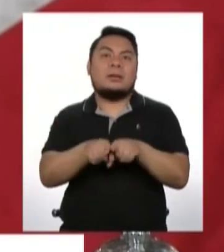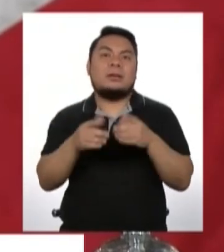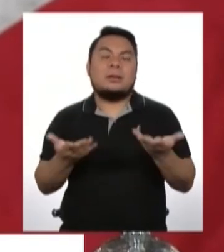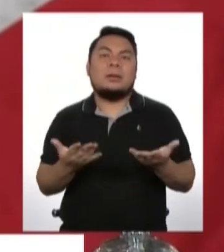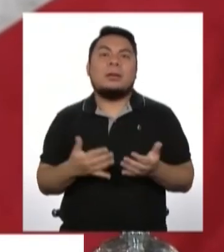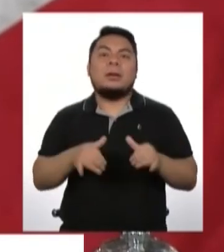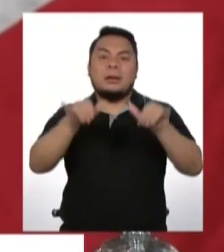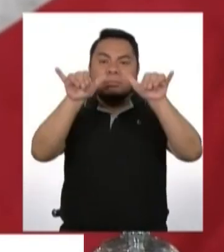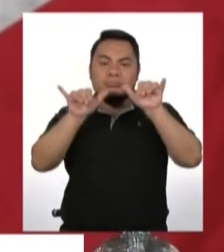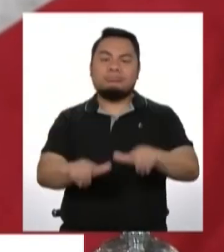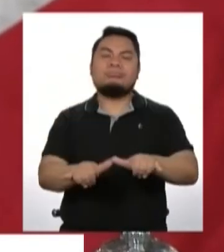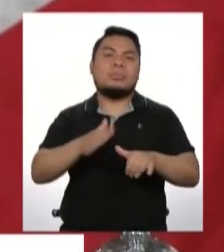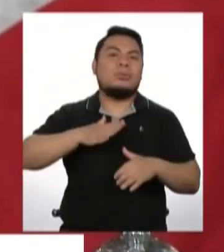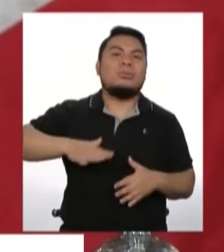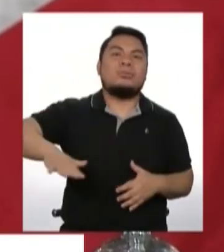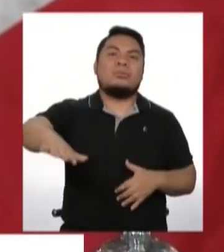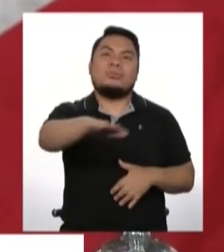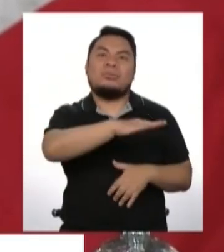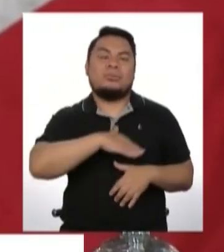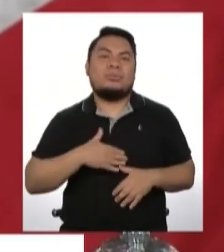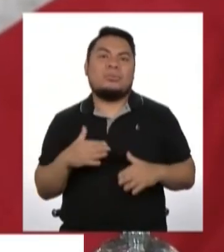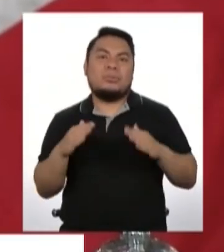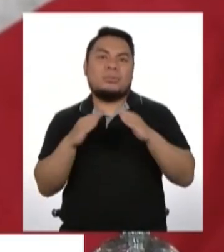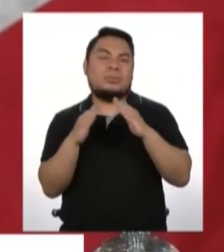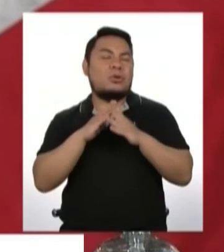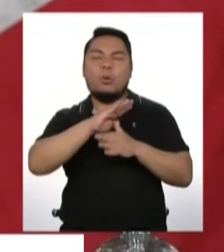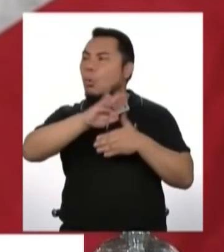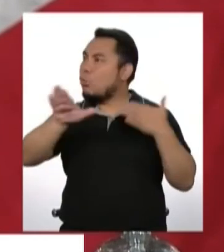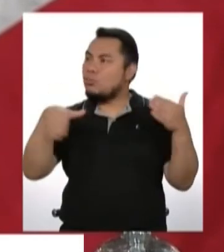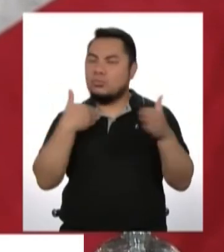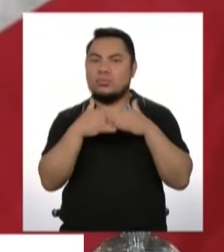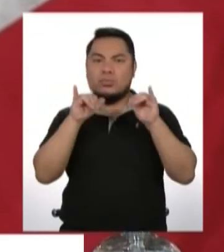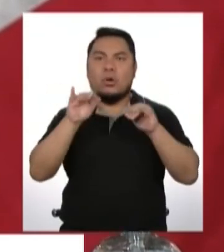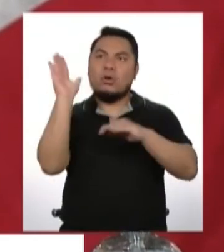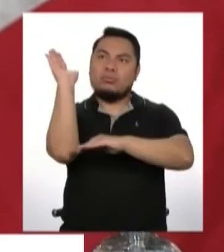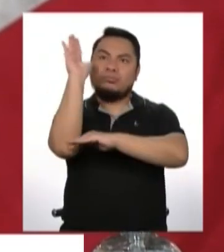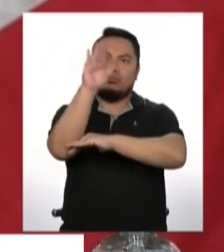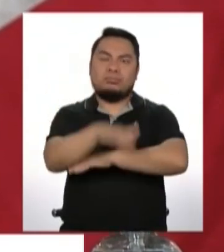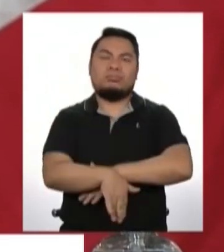la inmovilización de todo el día.